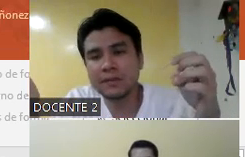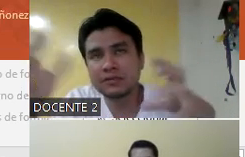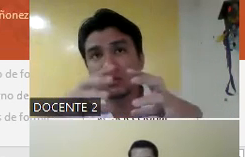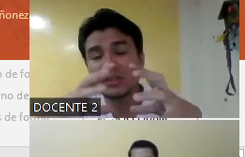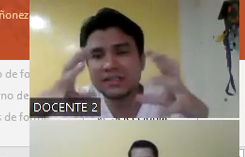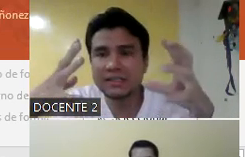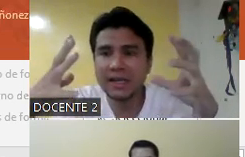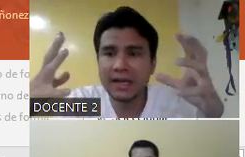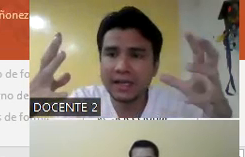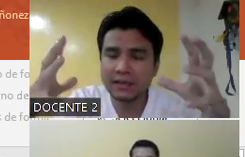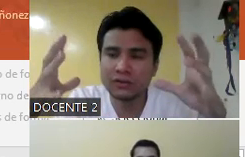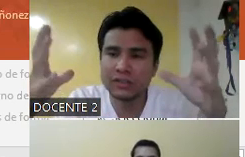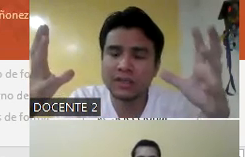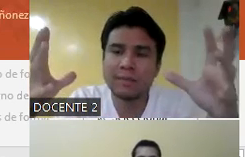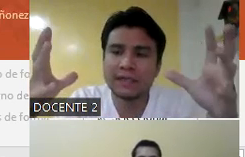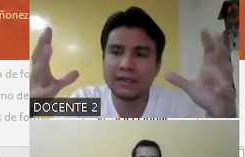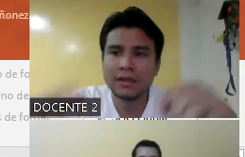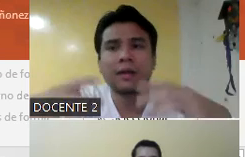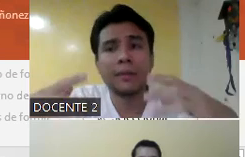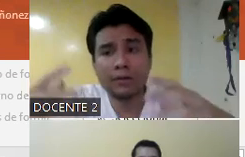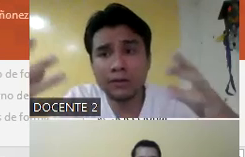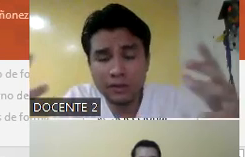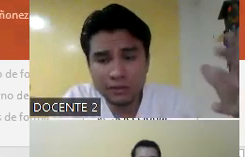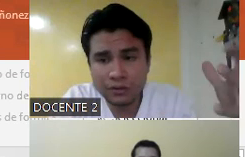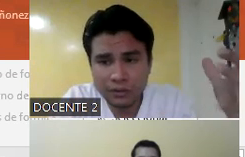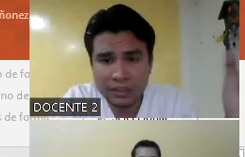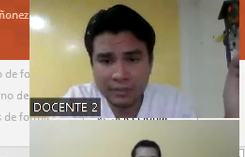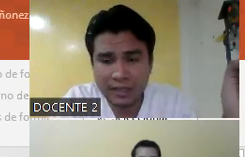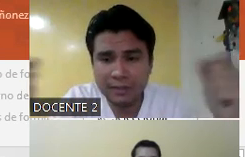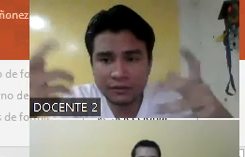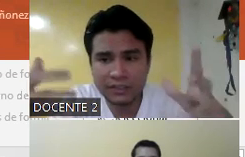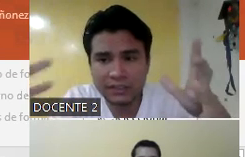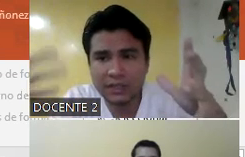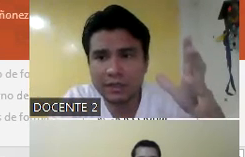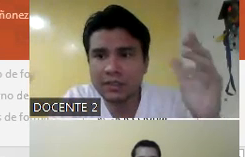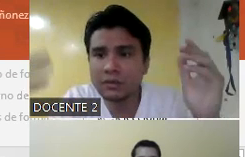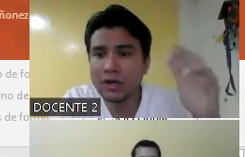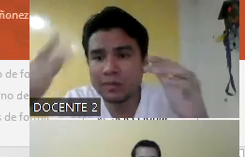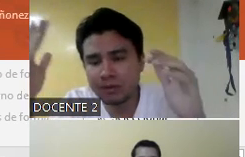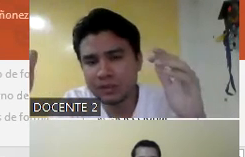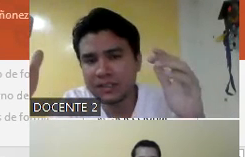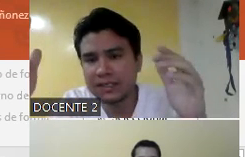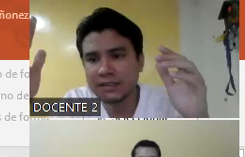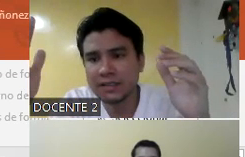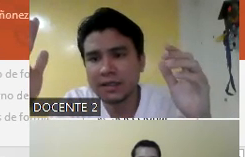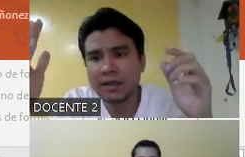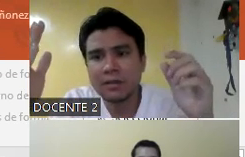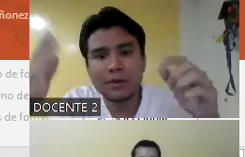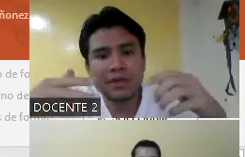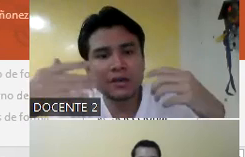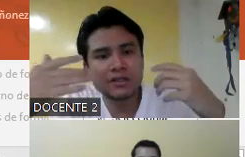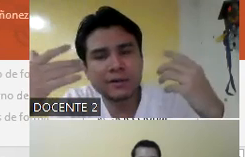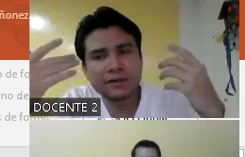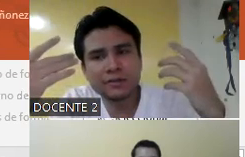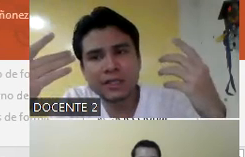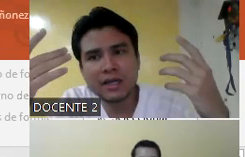efecto adverso en dosis exagerada, toxicidad hepática. Pero cuando no hay un control del medicamento, o sea, se están administrando muy rápido en dosis altas. Pero